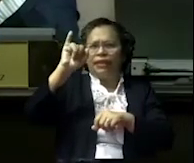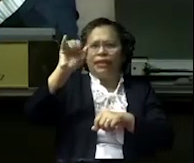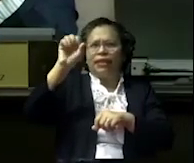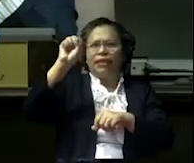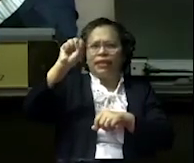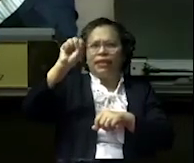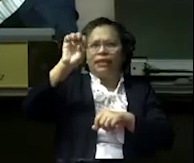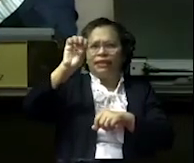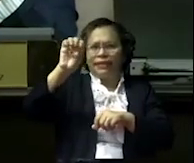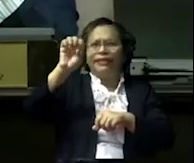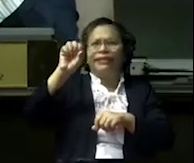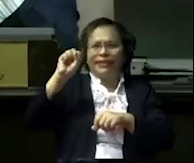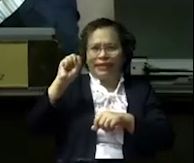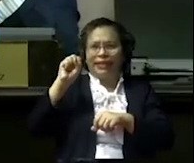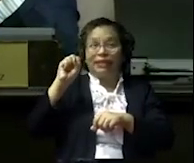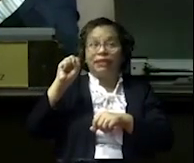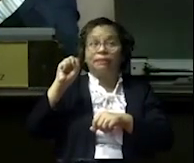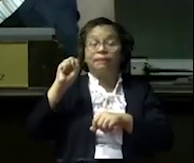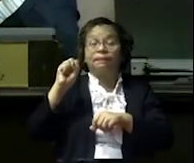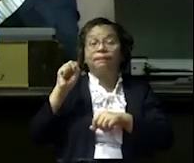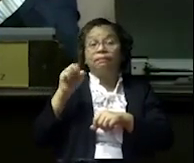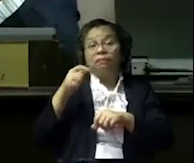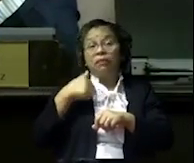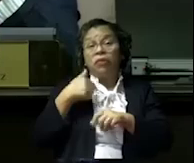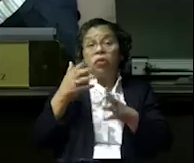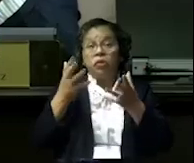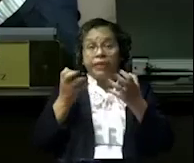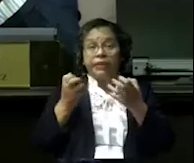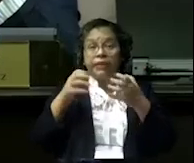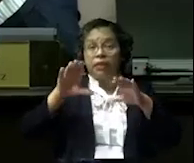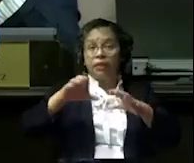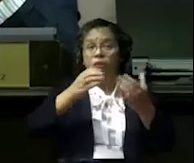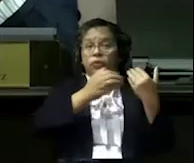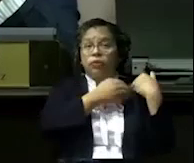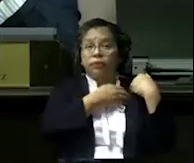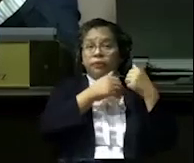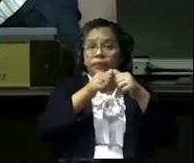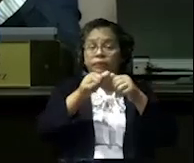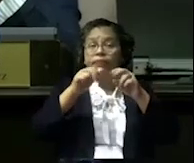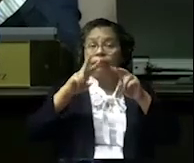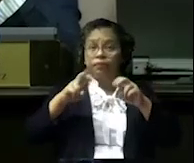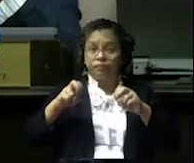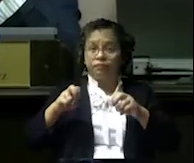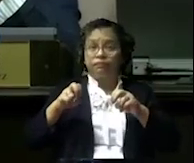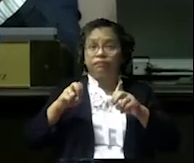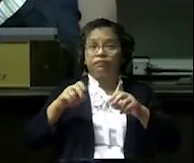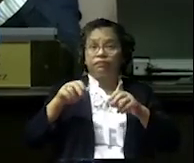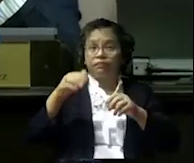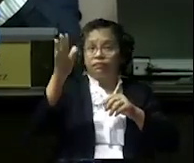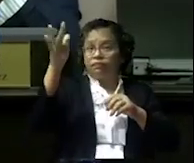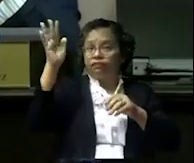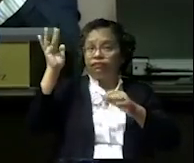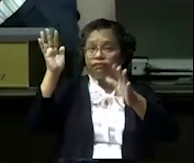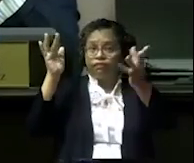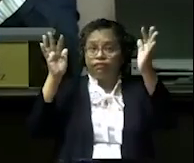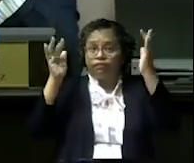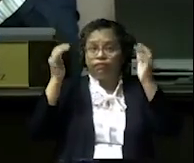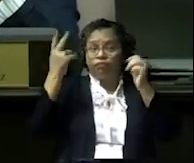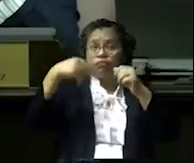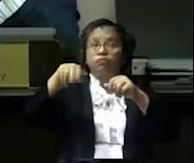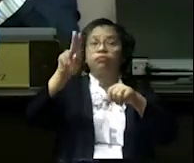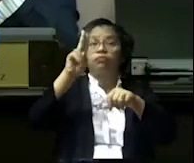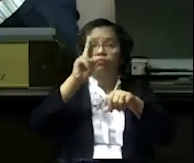interpelara quizás al Ministerio de Medio Ambiente, a Indotel, a estas instituciones que permitieron que una antena